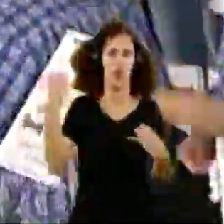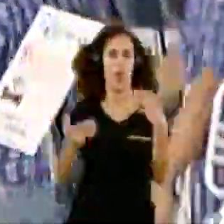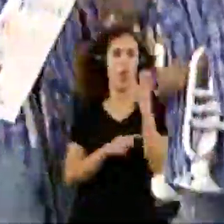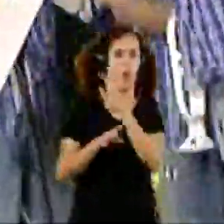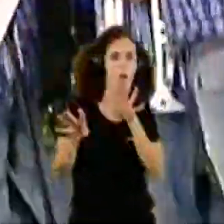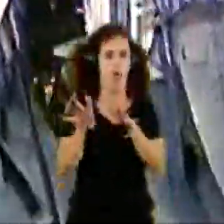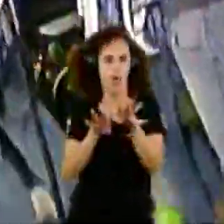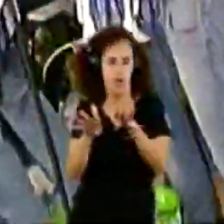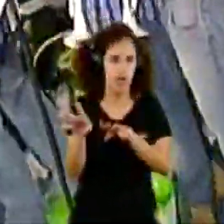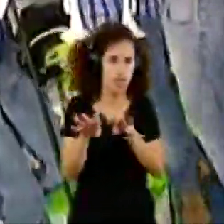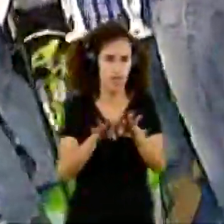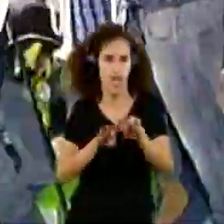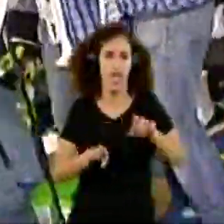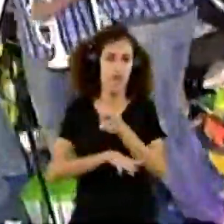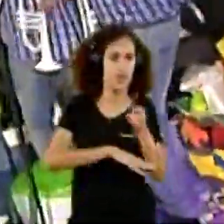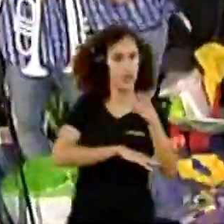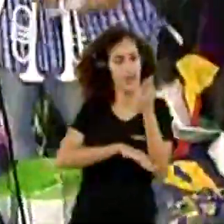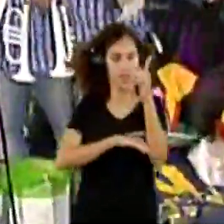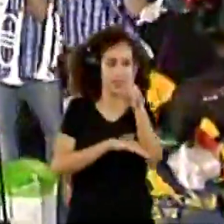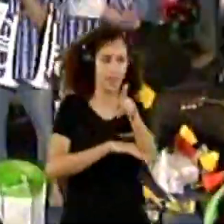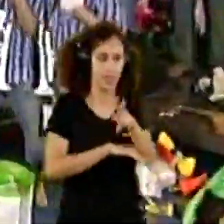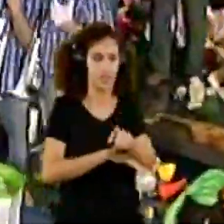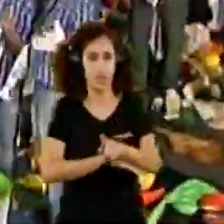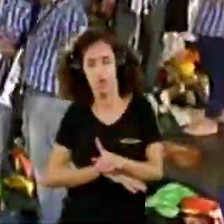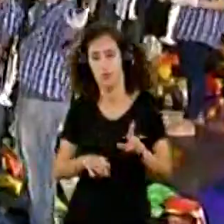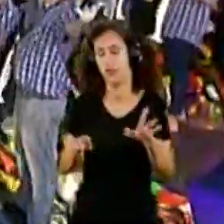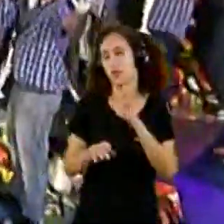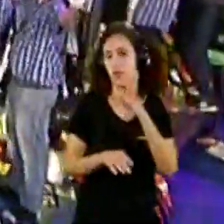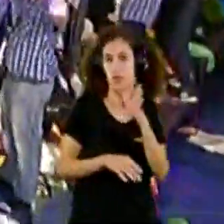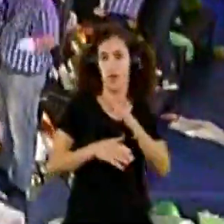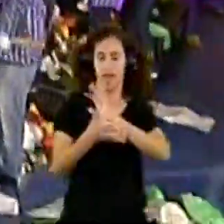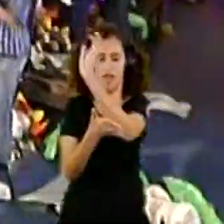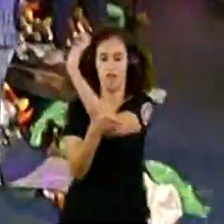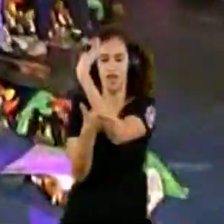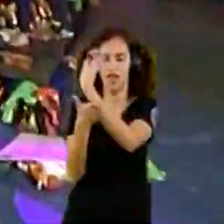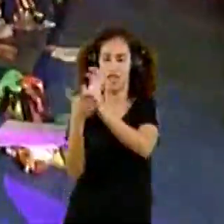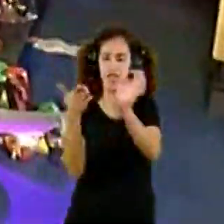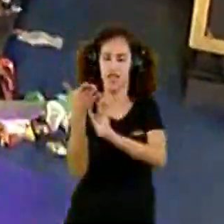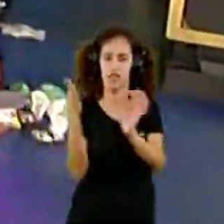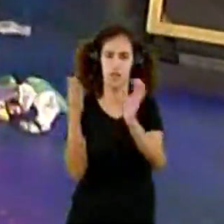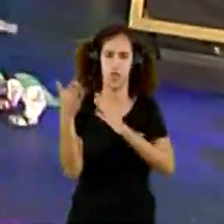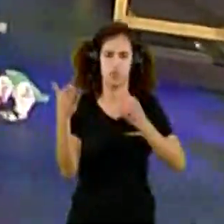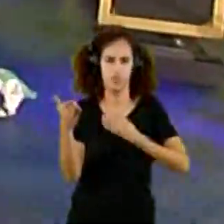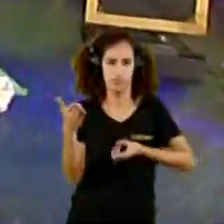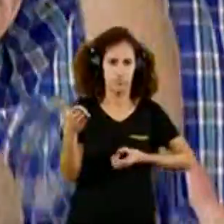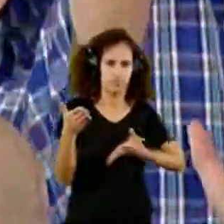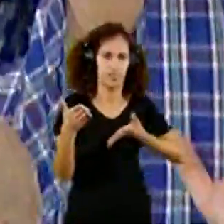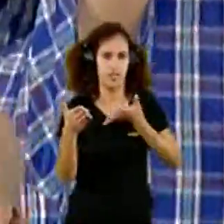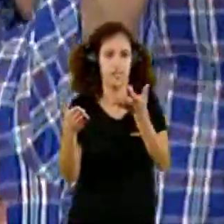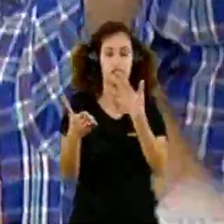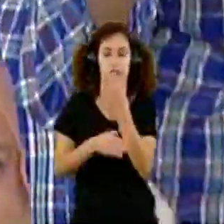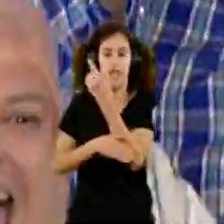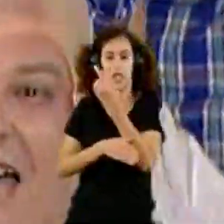Sin olvidar la ironía, pues me viene de lujo para ser la mía. Creo que el concurso